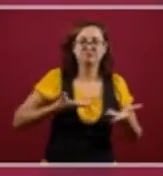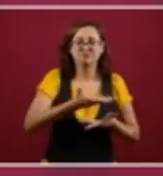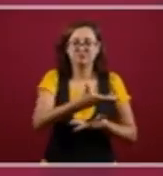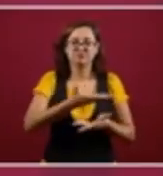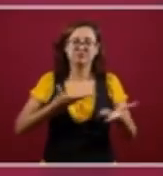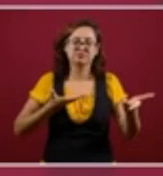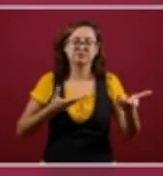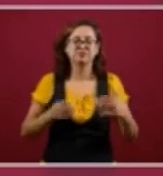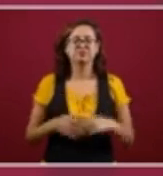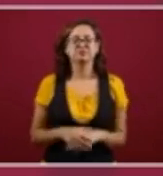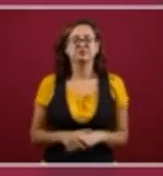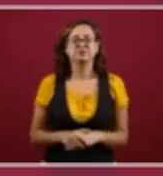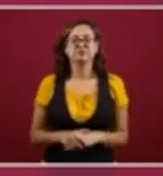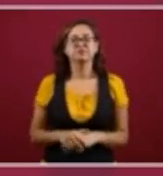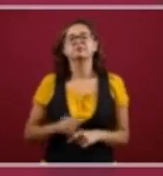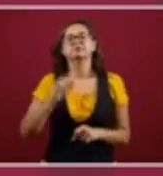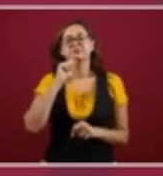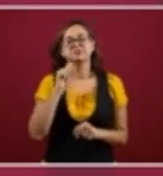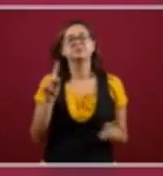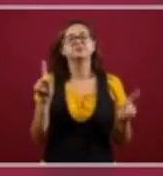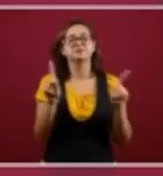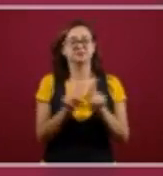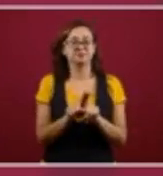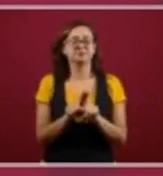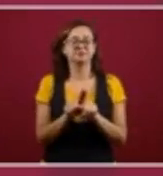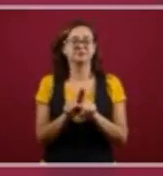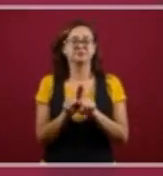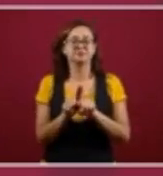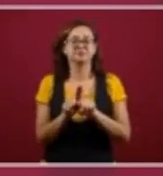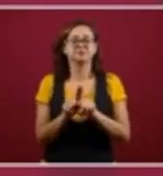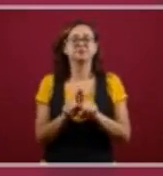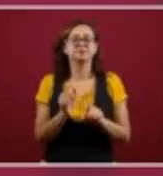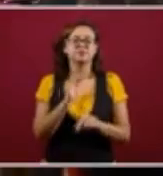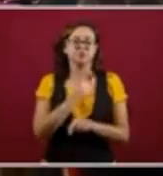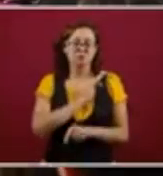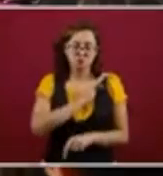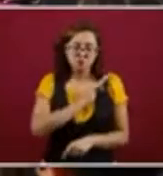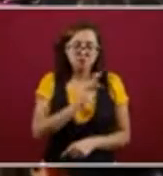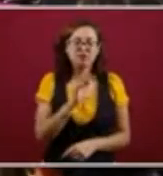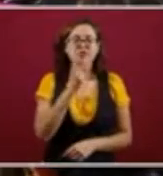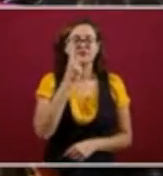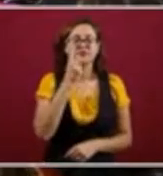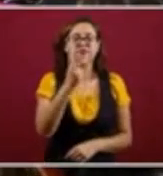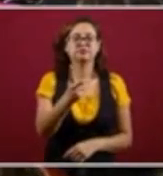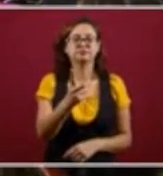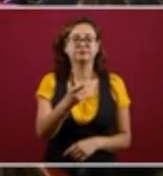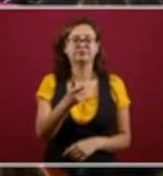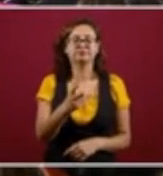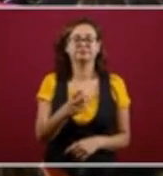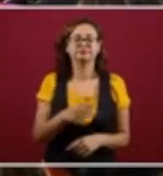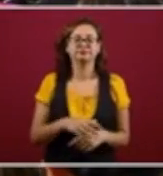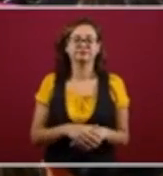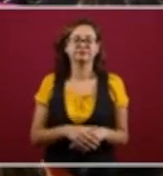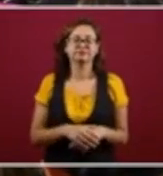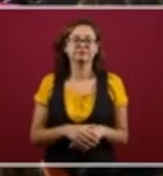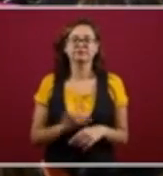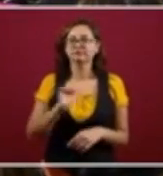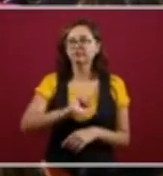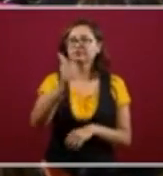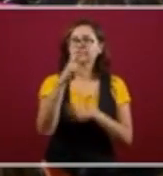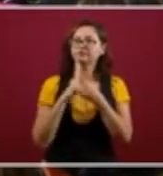y les puedo decir también que ha crecido mucho el comercio